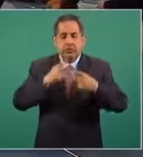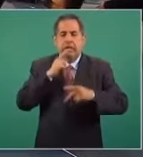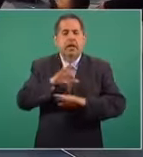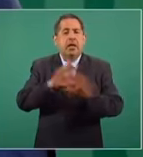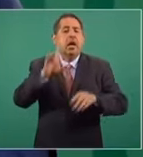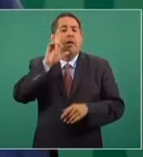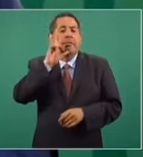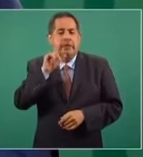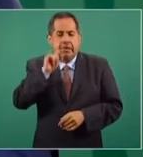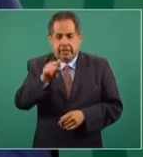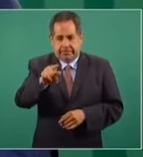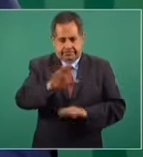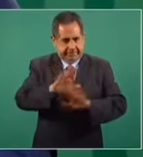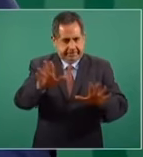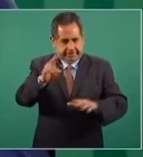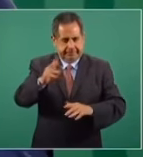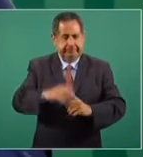Mañana.